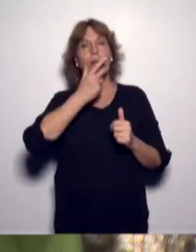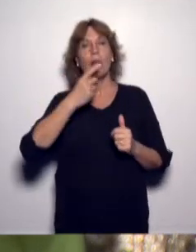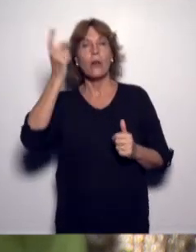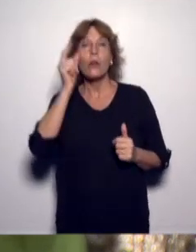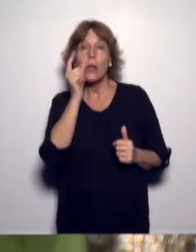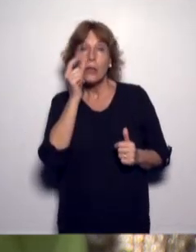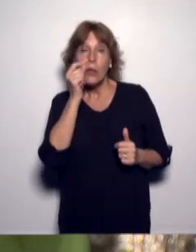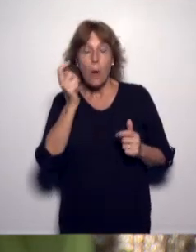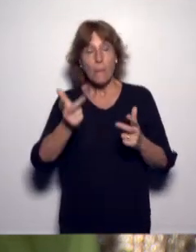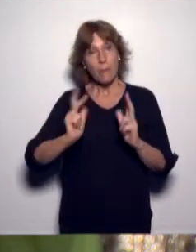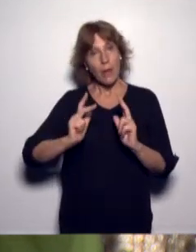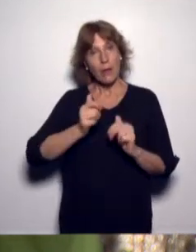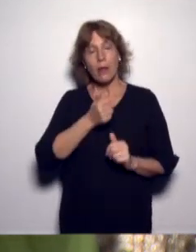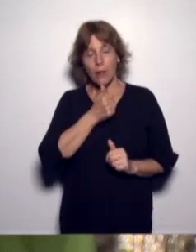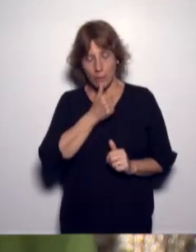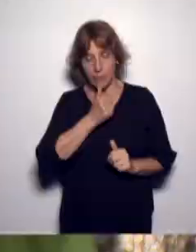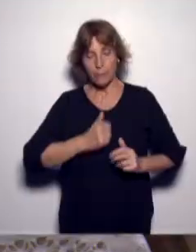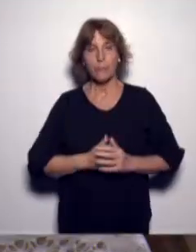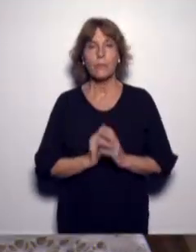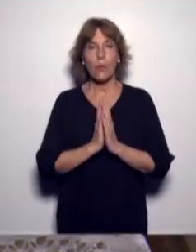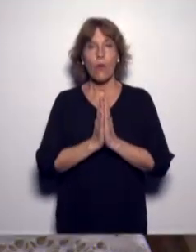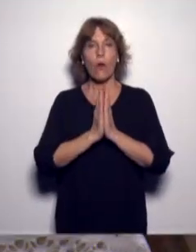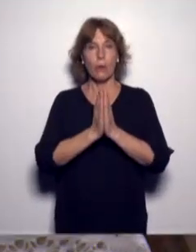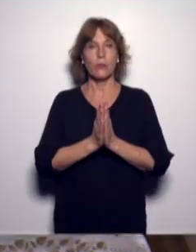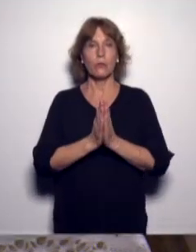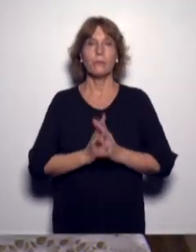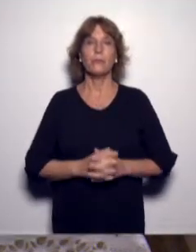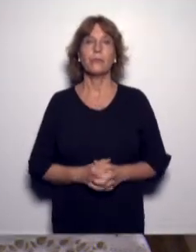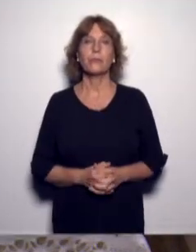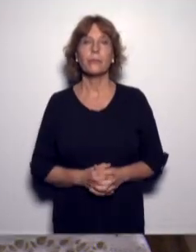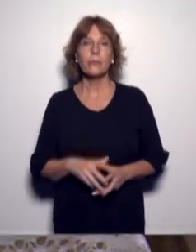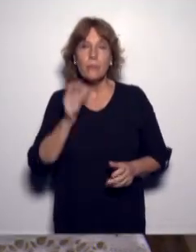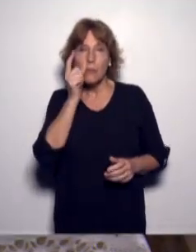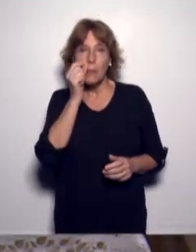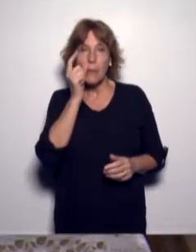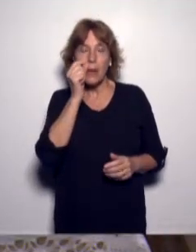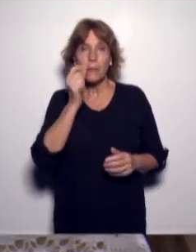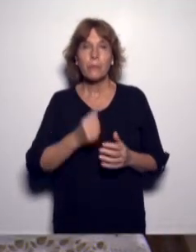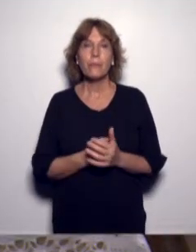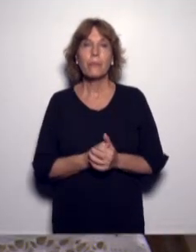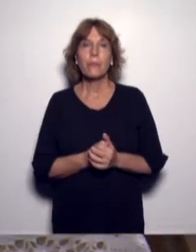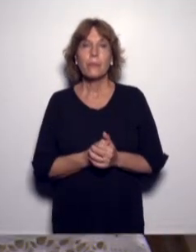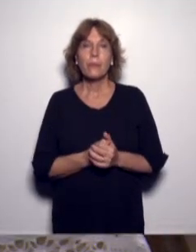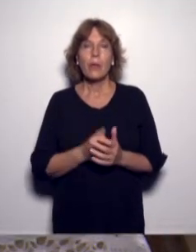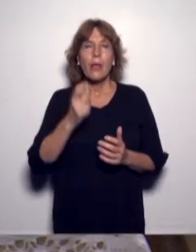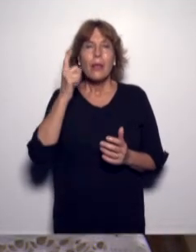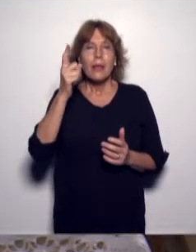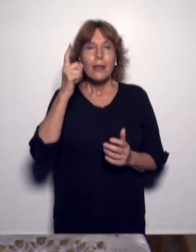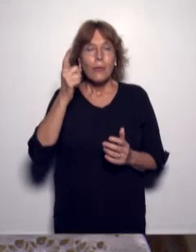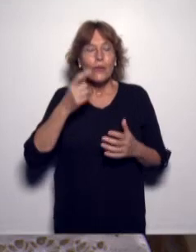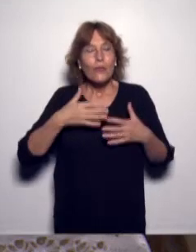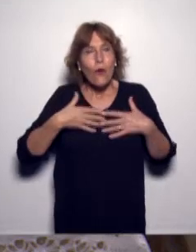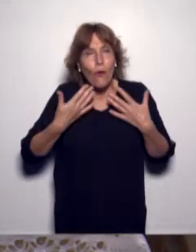gloria de Dios Padre. Amén. Oremos. Padre, que te complaces